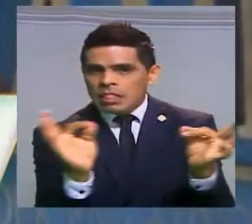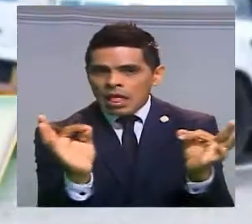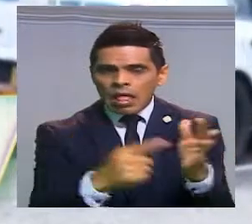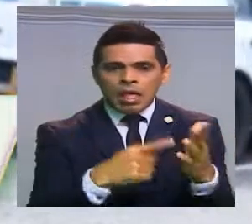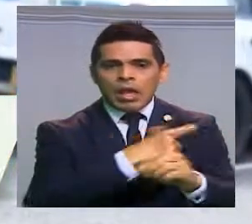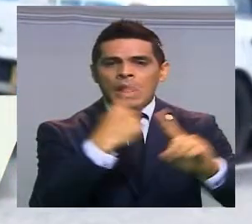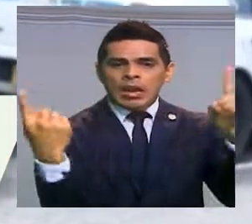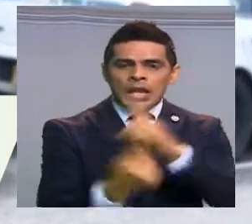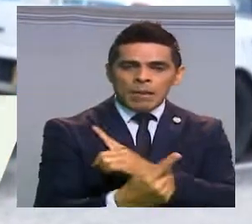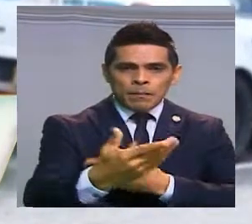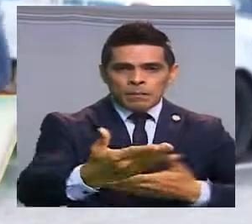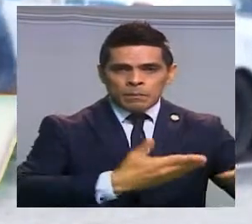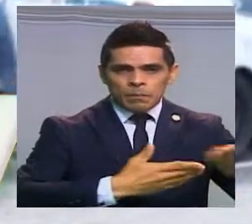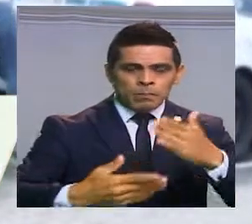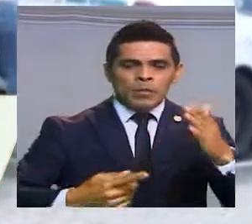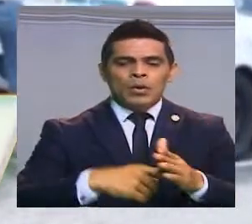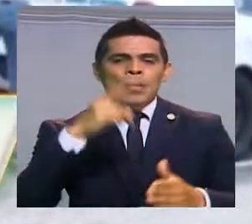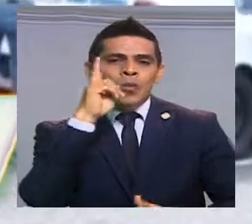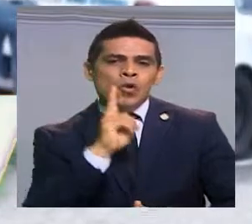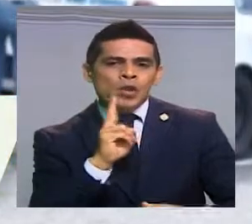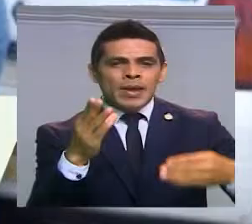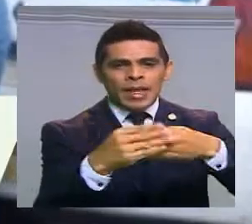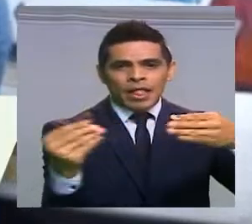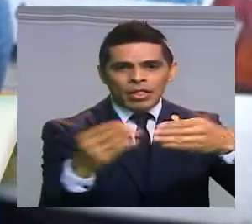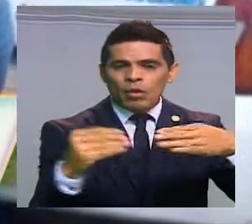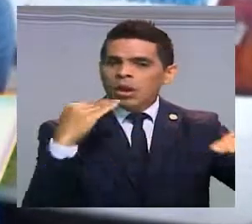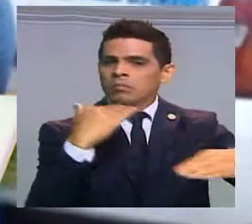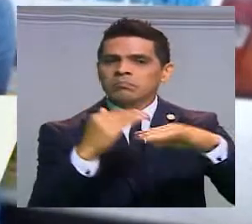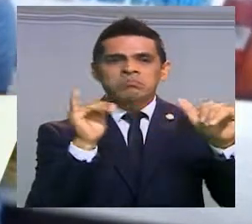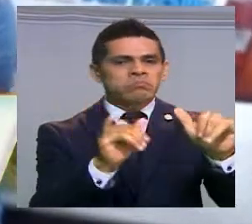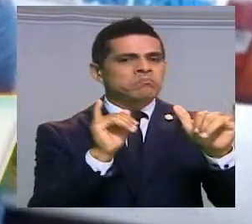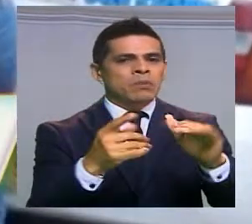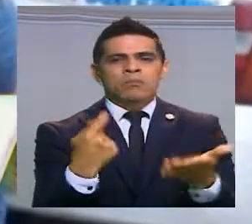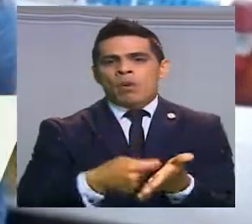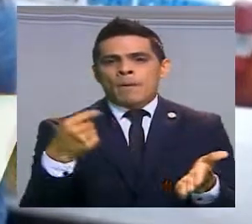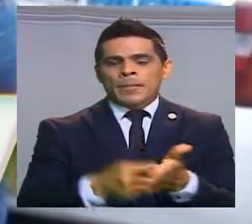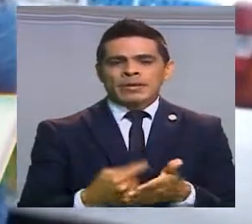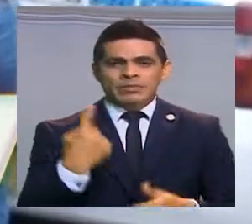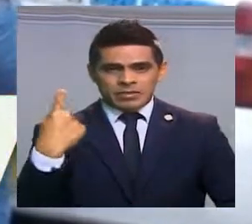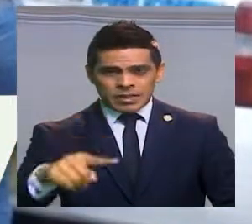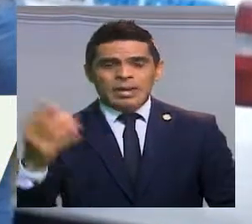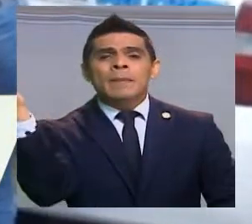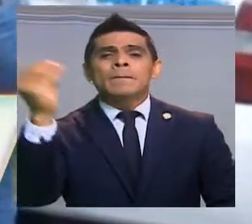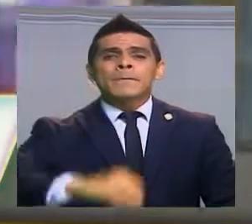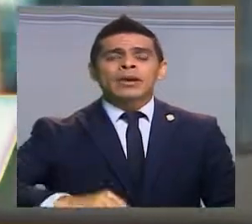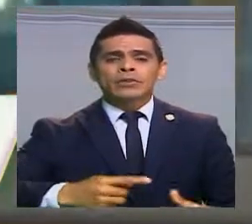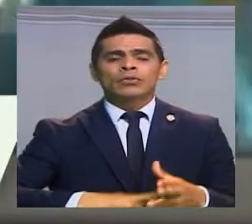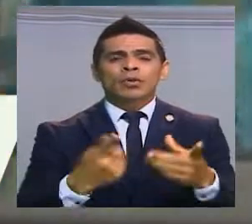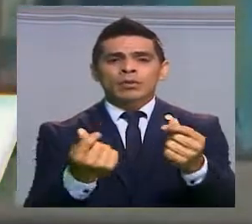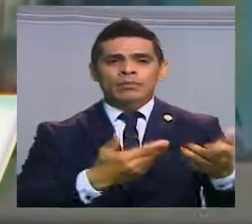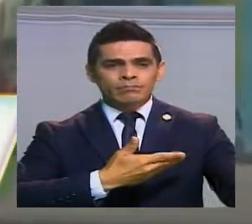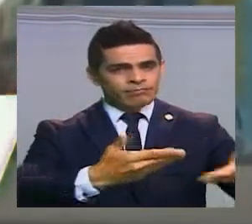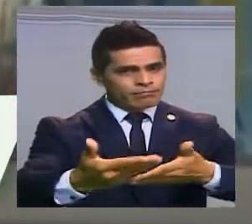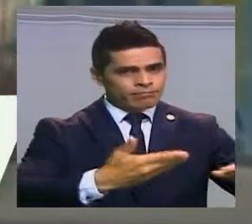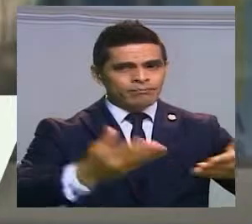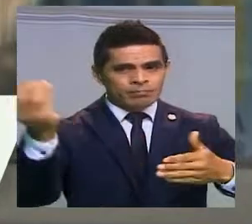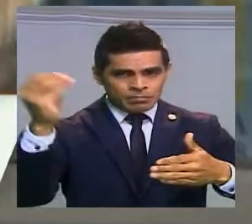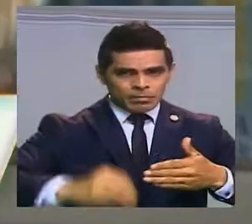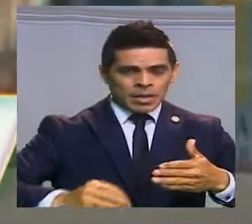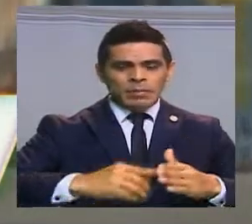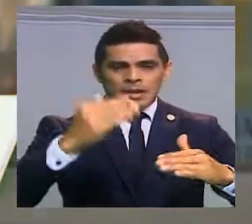en la paridad entre el bolívar y el dólar, por lo que sugirió que debe haber una mayor cantidad de pesos en las